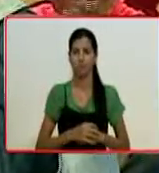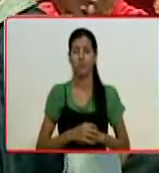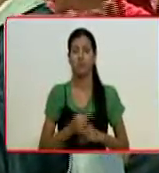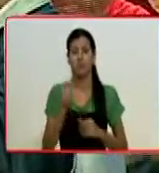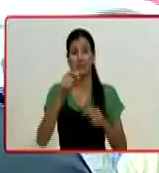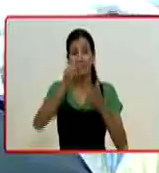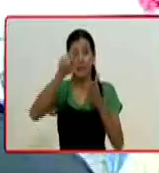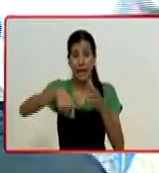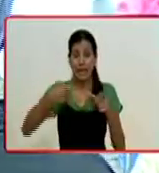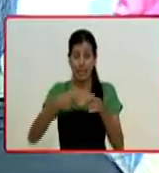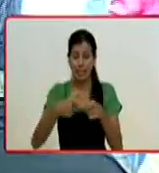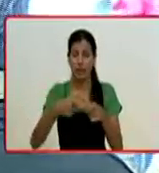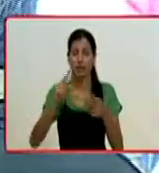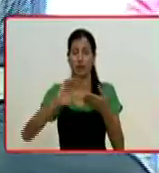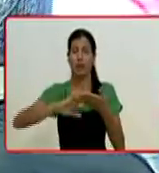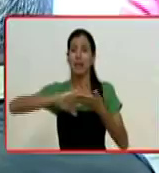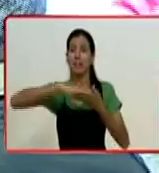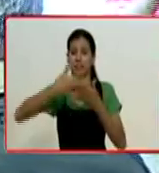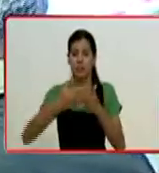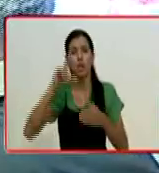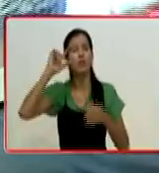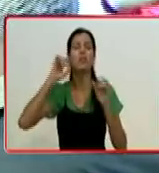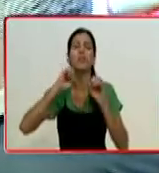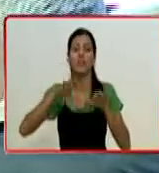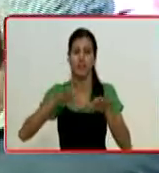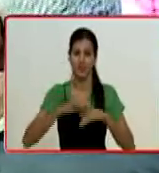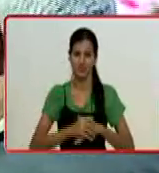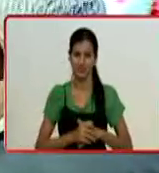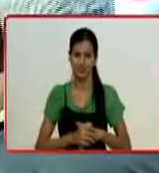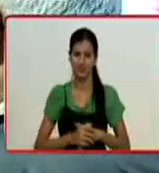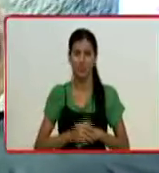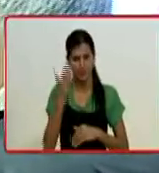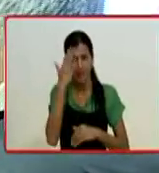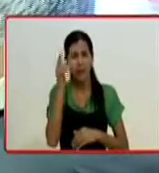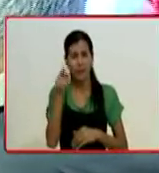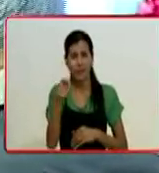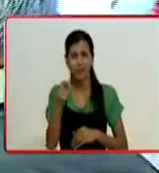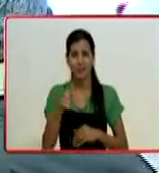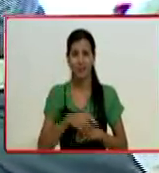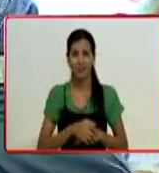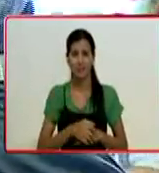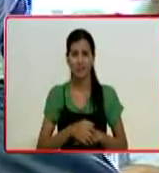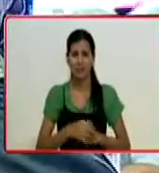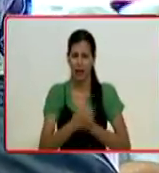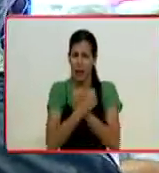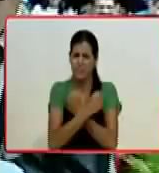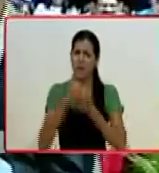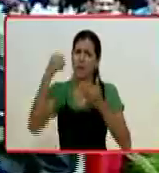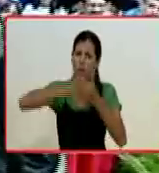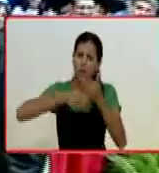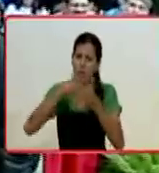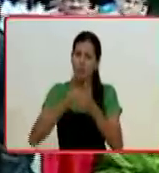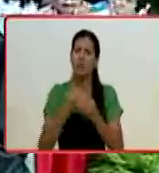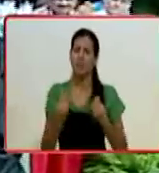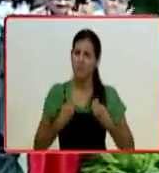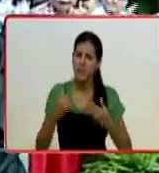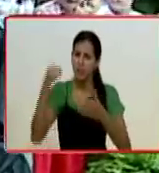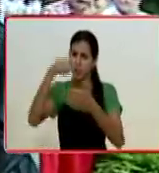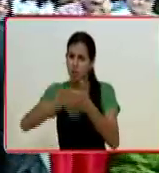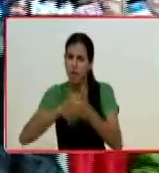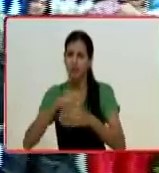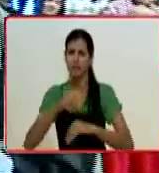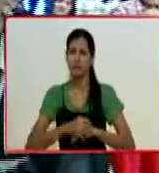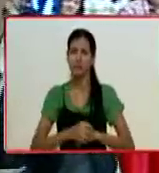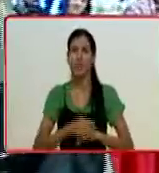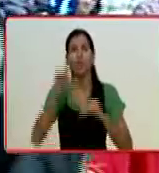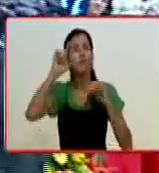tu libreta y tu tarjeta. Que Dios te bendiga. Y ya sabes, amar y luchar, vivir y luchar. Que